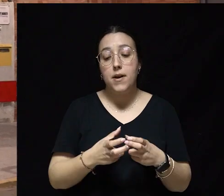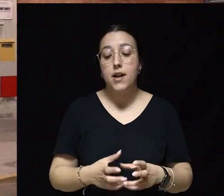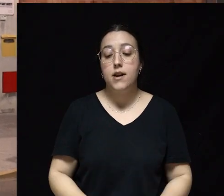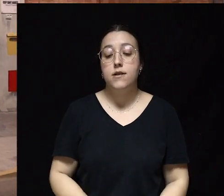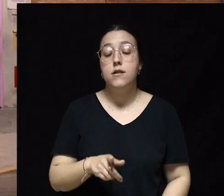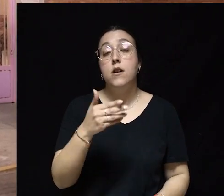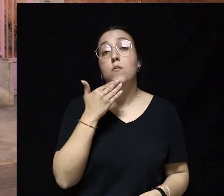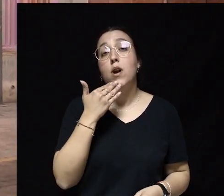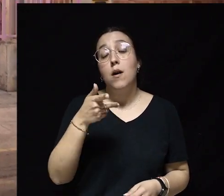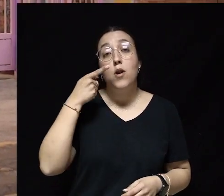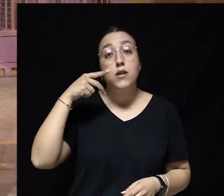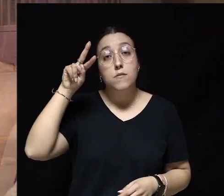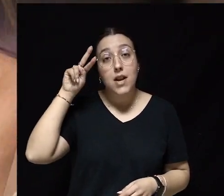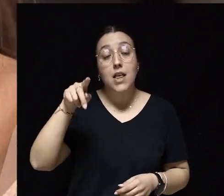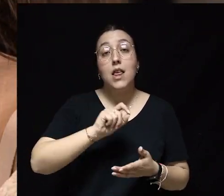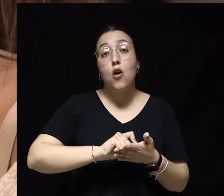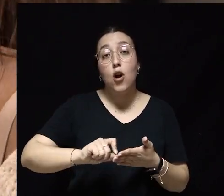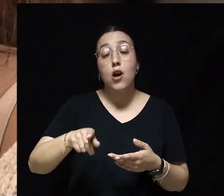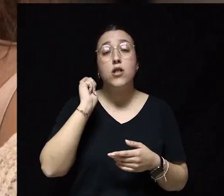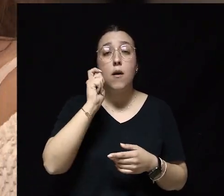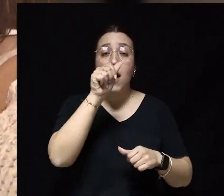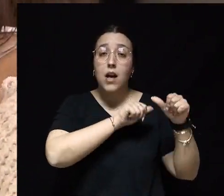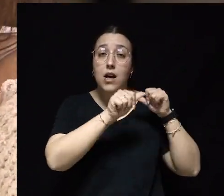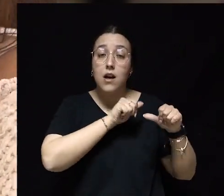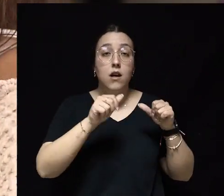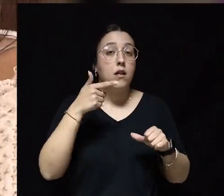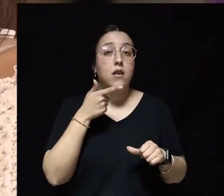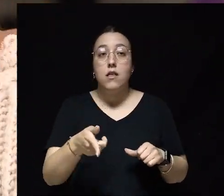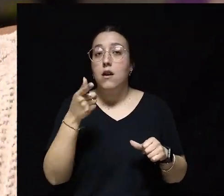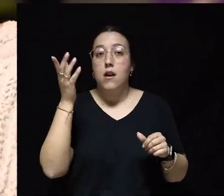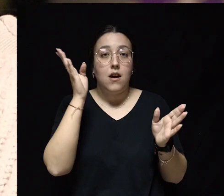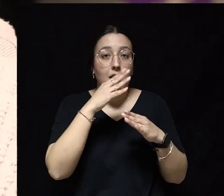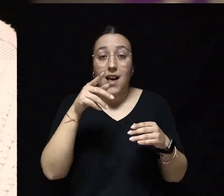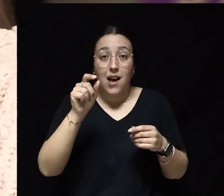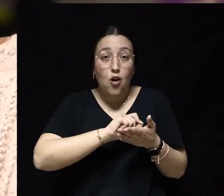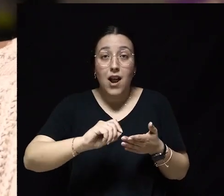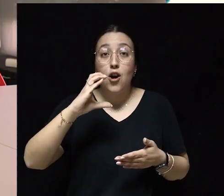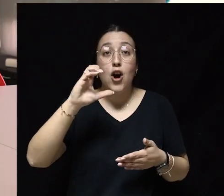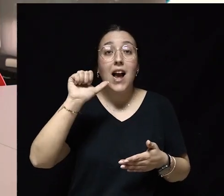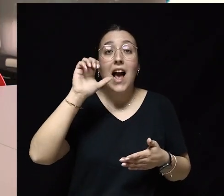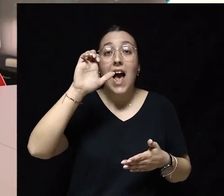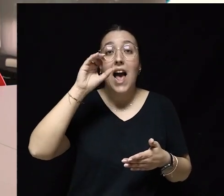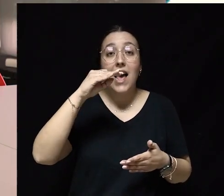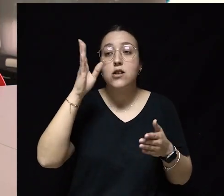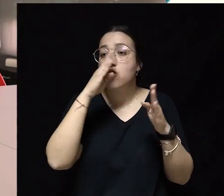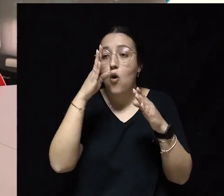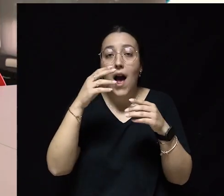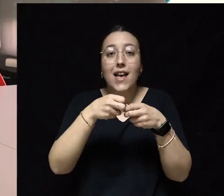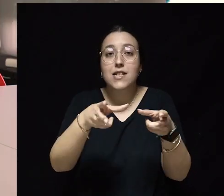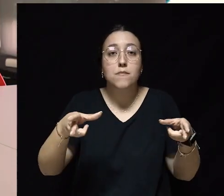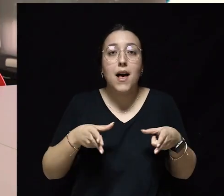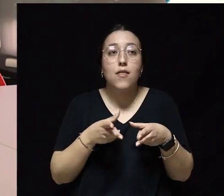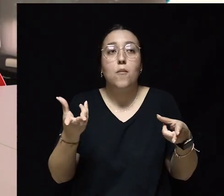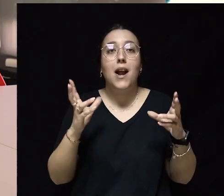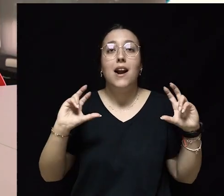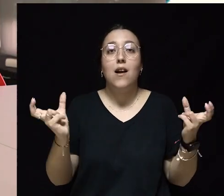que puedan sentirlo como algo propio. Pues por ejemplo, en las experiencias que yo tengo y con los colegios que yo trabajo, desde luego que no. Aquí en el caso